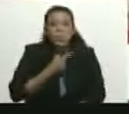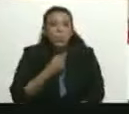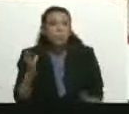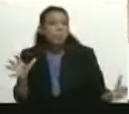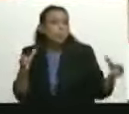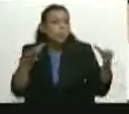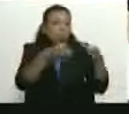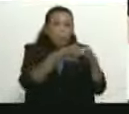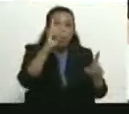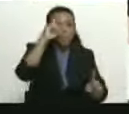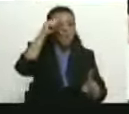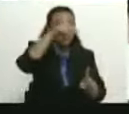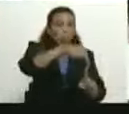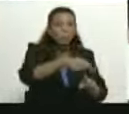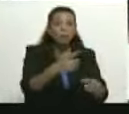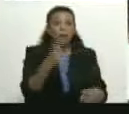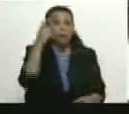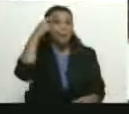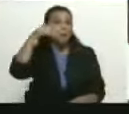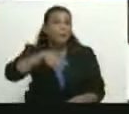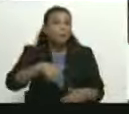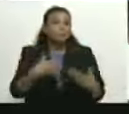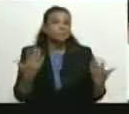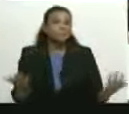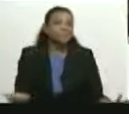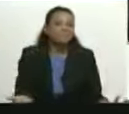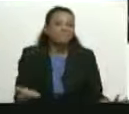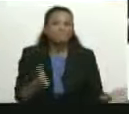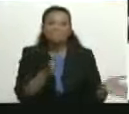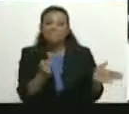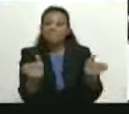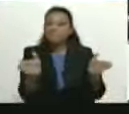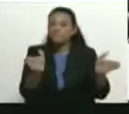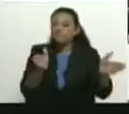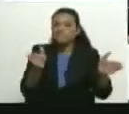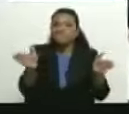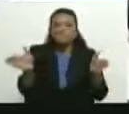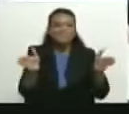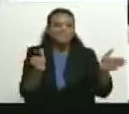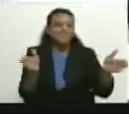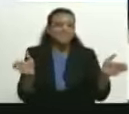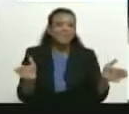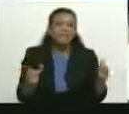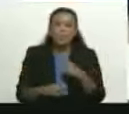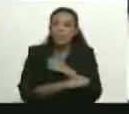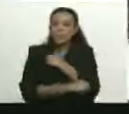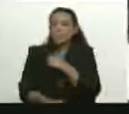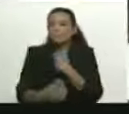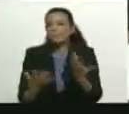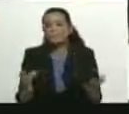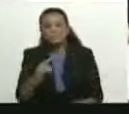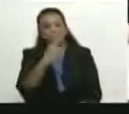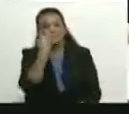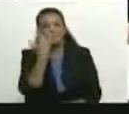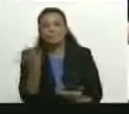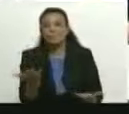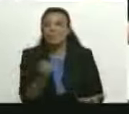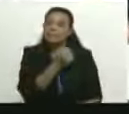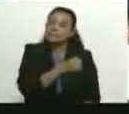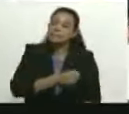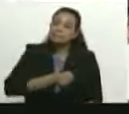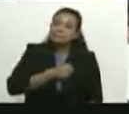ruta electoral, hoy se ha convertido en una gran estafa a la nación, que lamentable